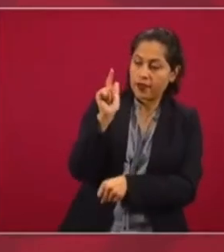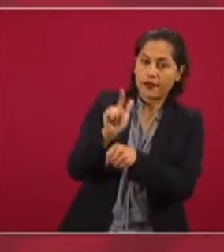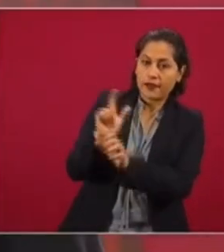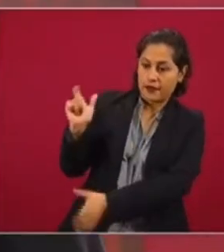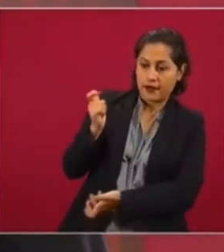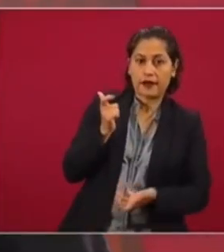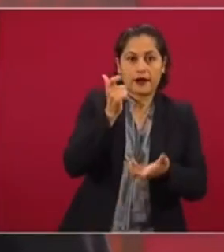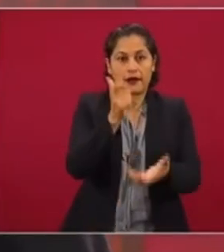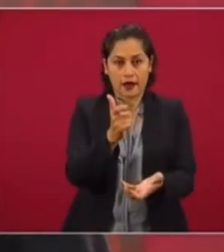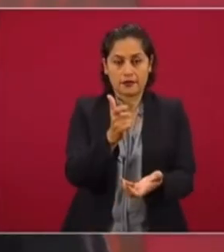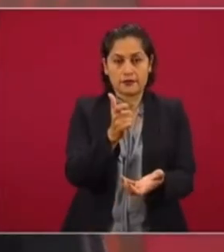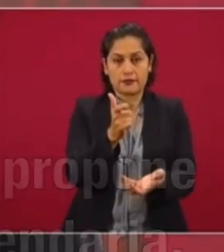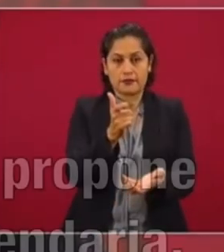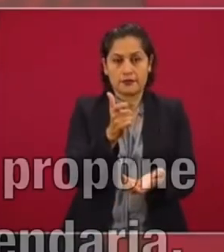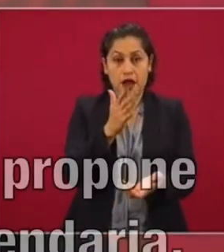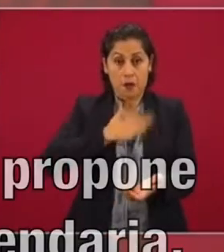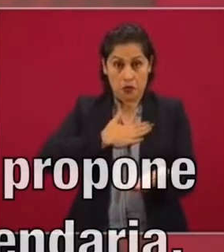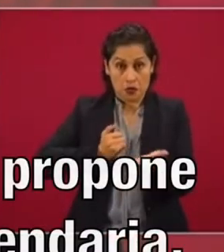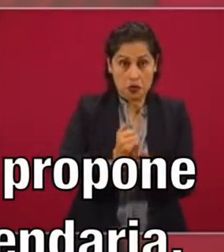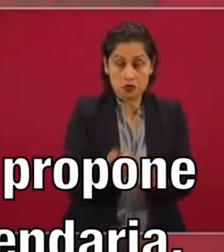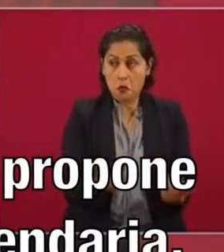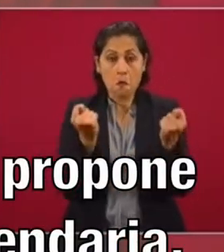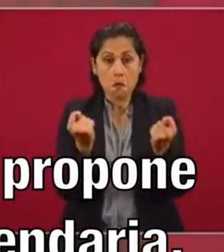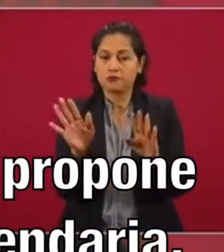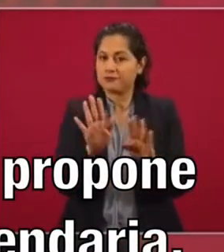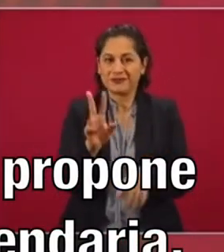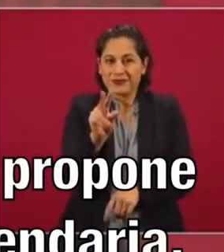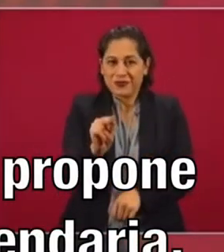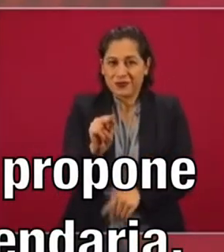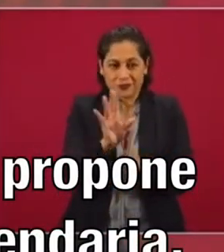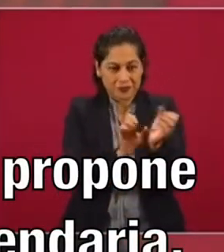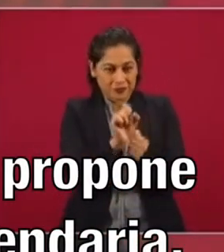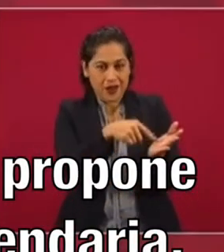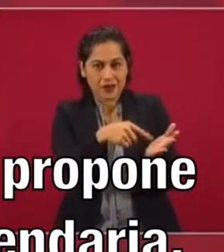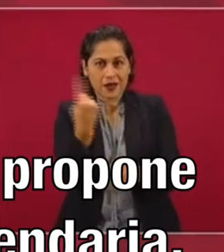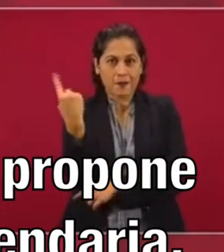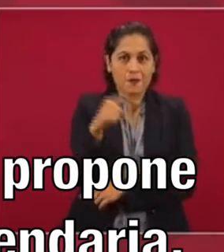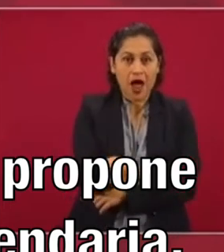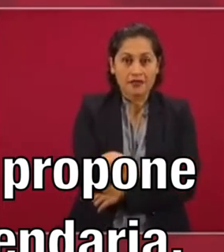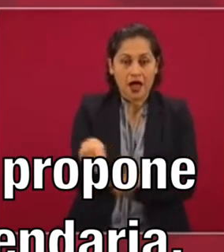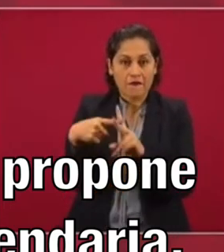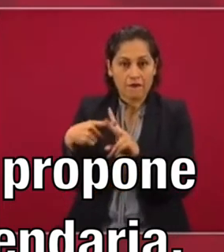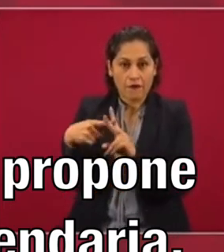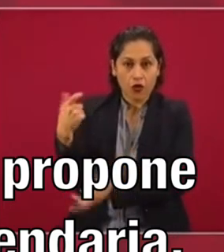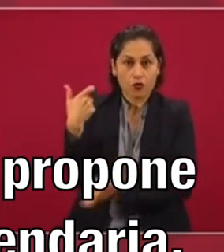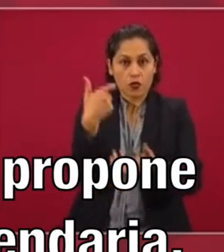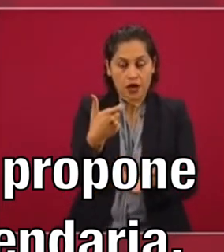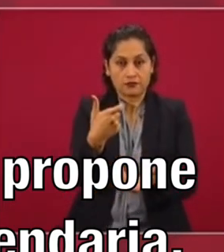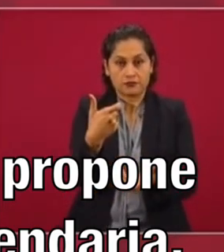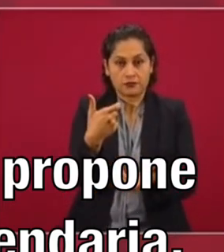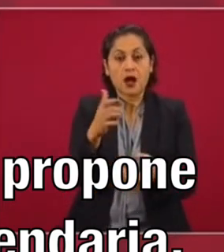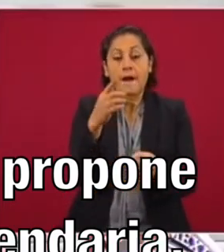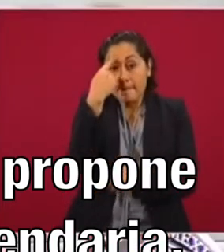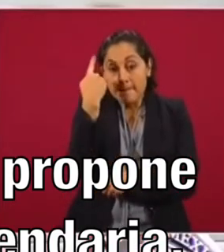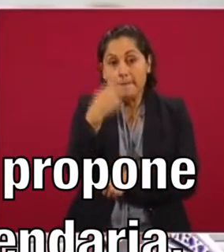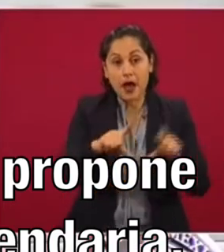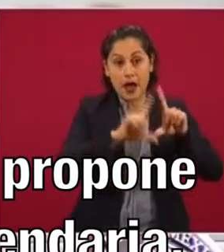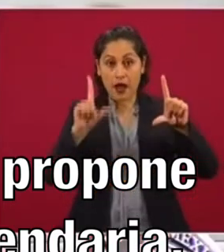distribuye a capricho, sino existe una fórmula en donde a las entidades federativas se les